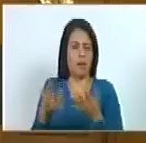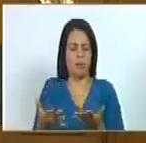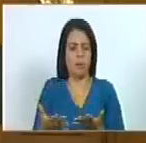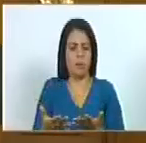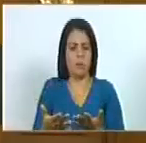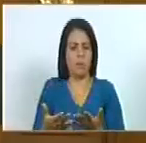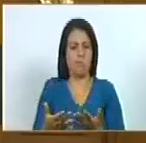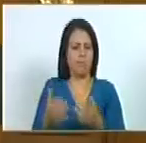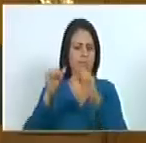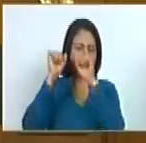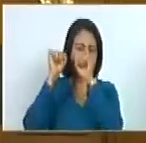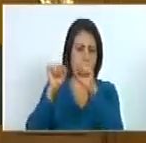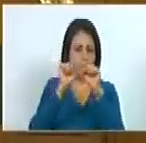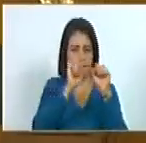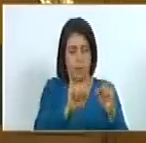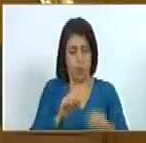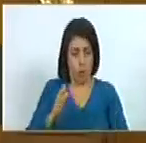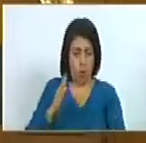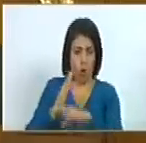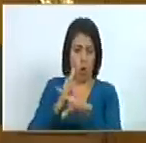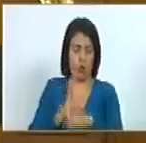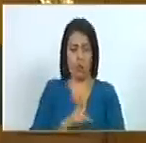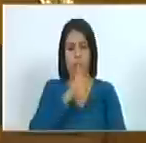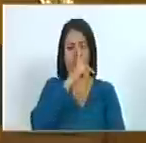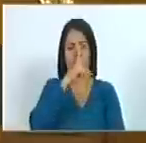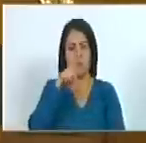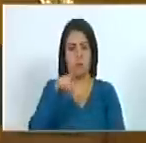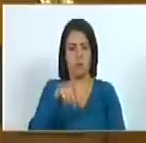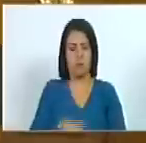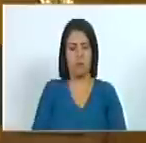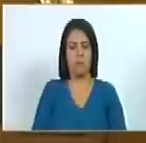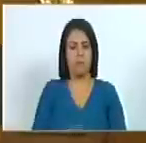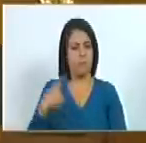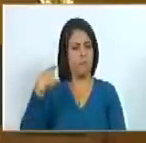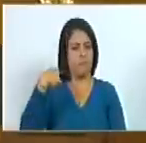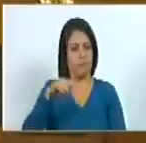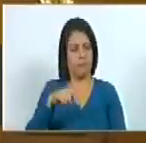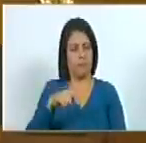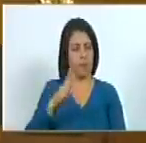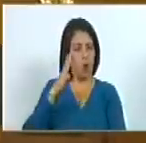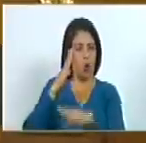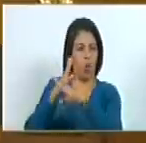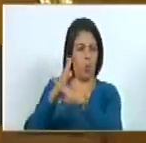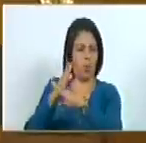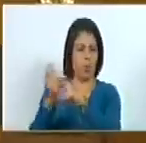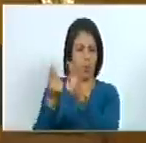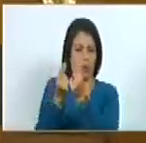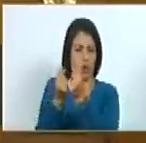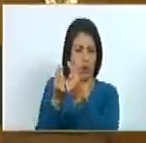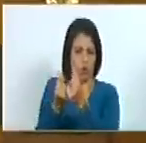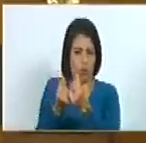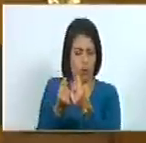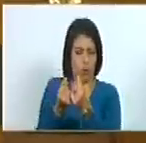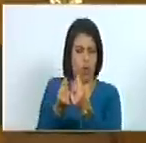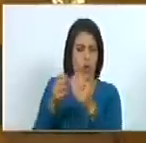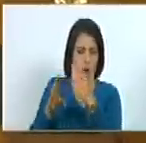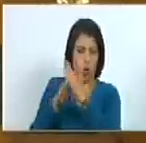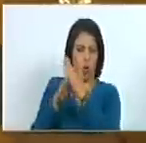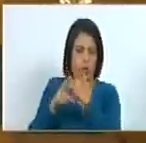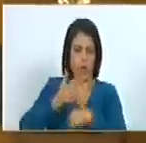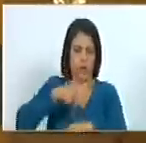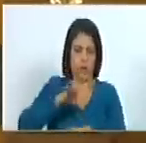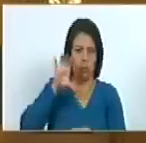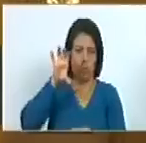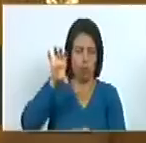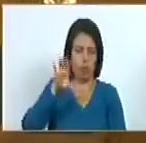se condenan los impactos terribles que tiene este bloqueo económico sobre